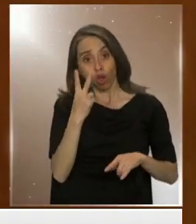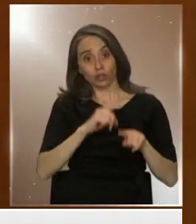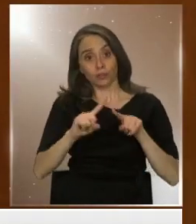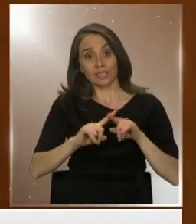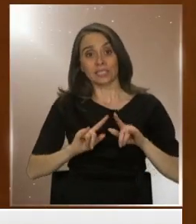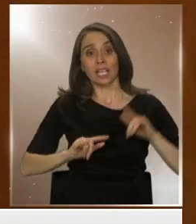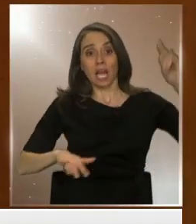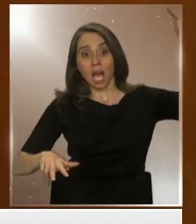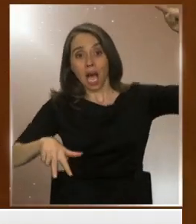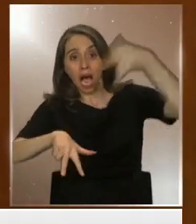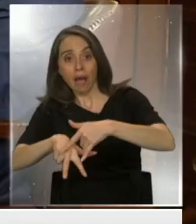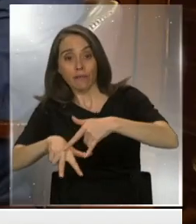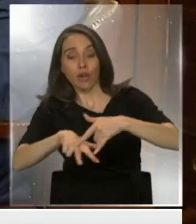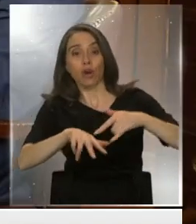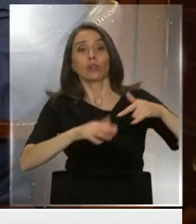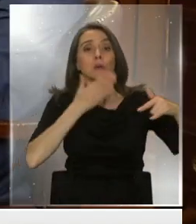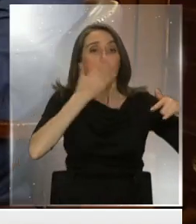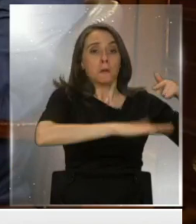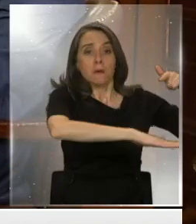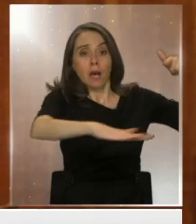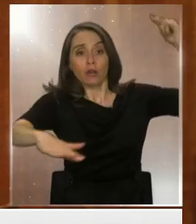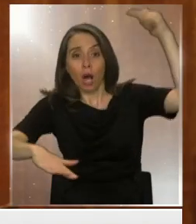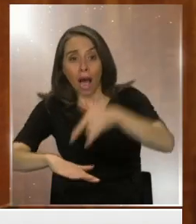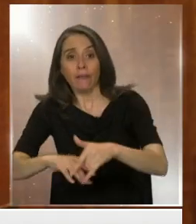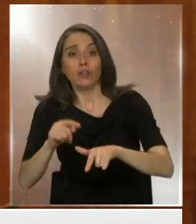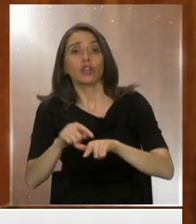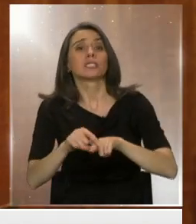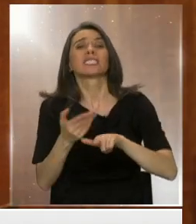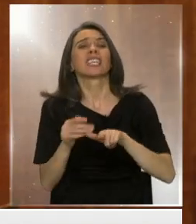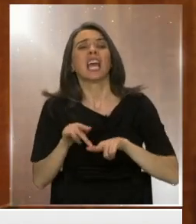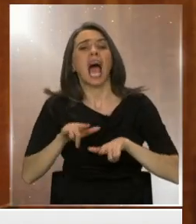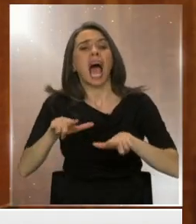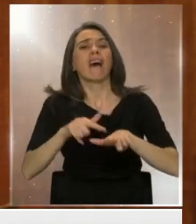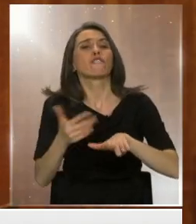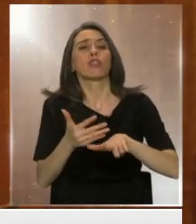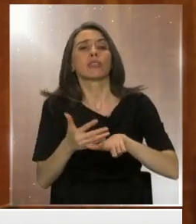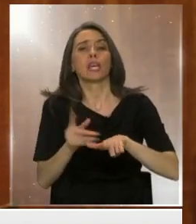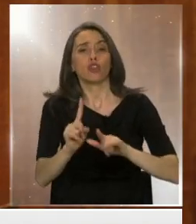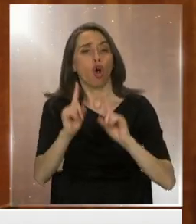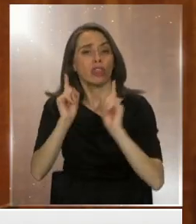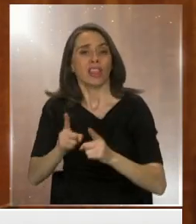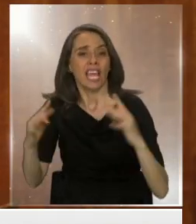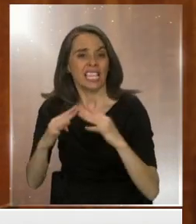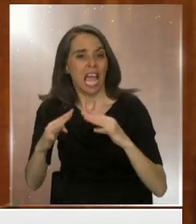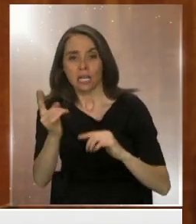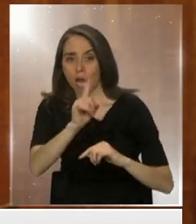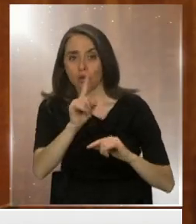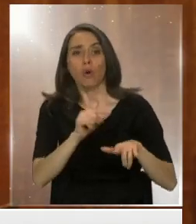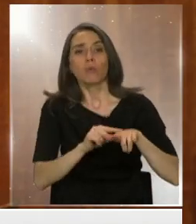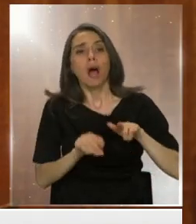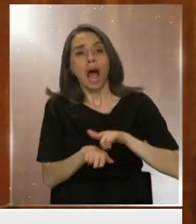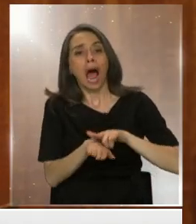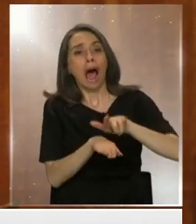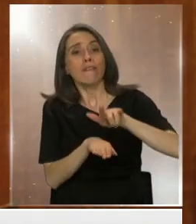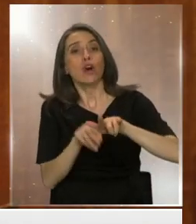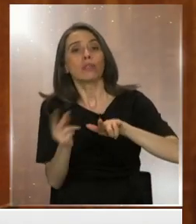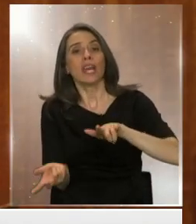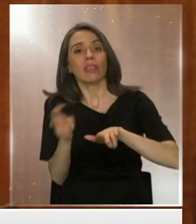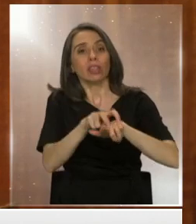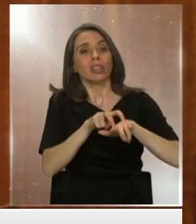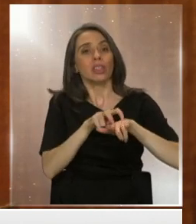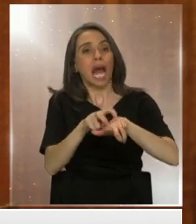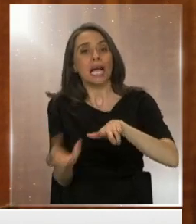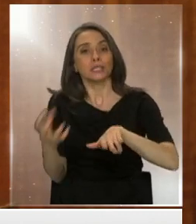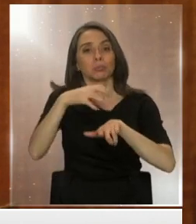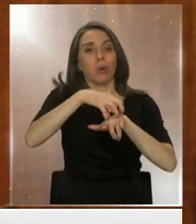que aviones de combate mire yo lo decía que estamos muy golpeados no acepto porque en primer lugar por las familias